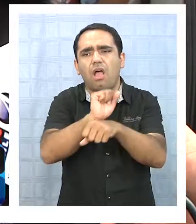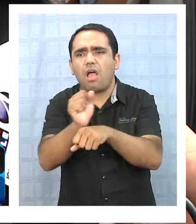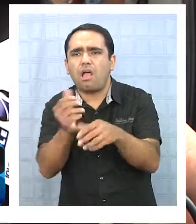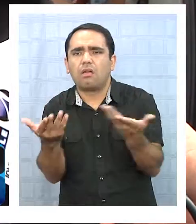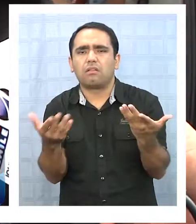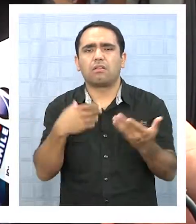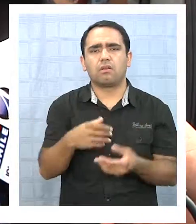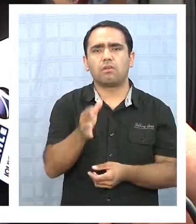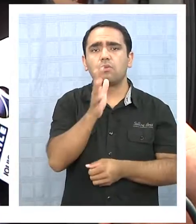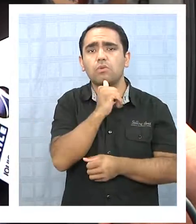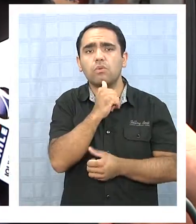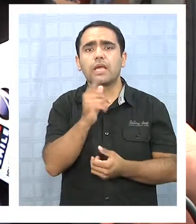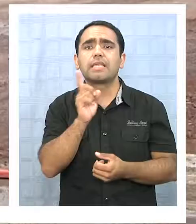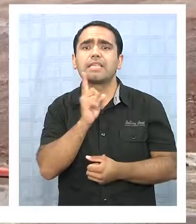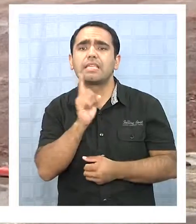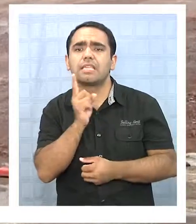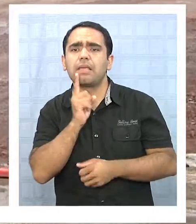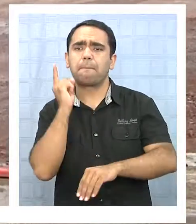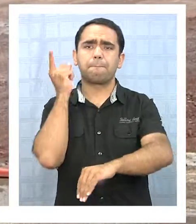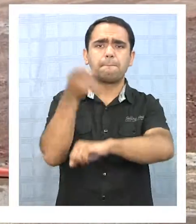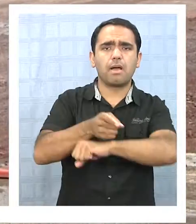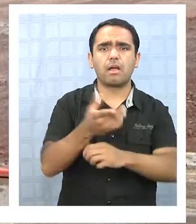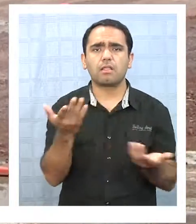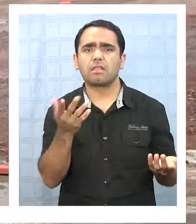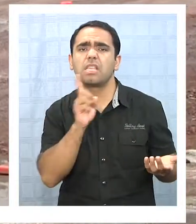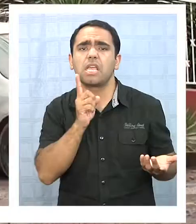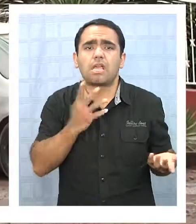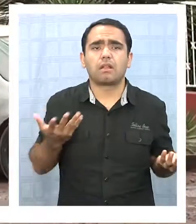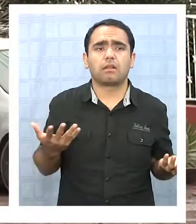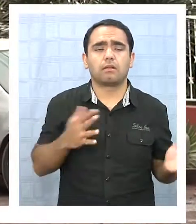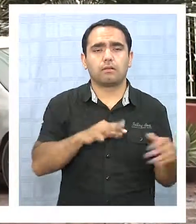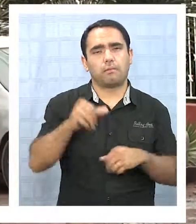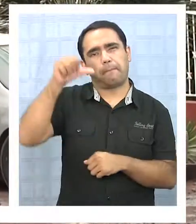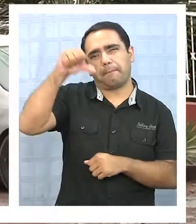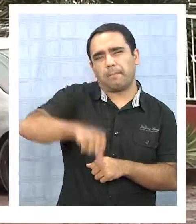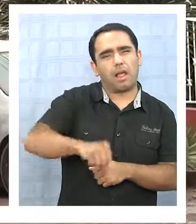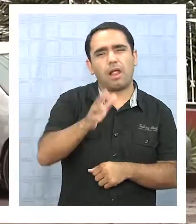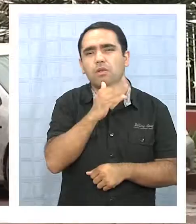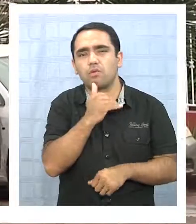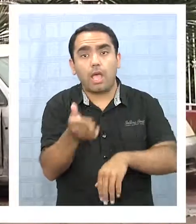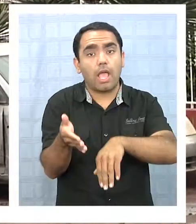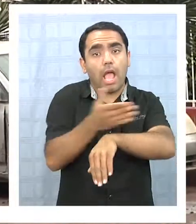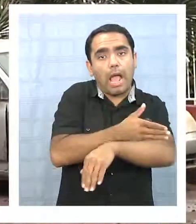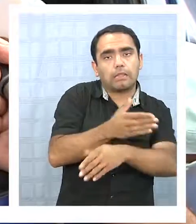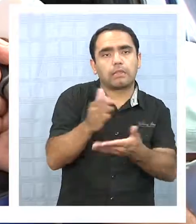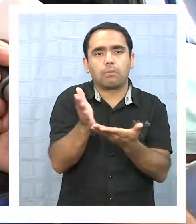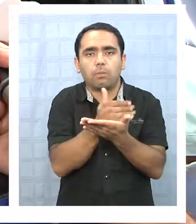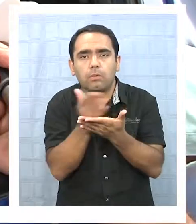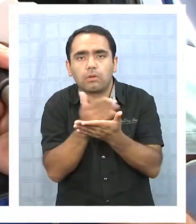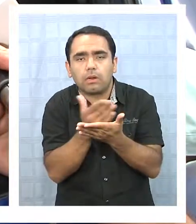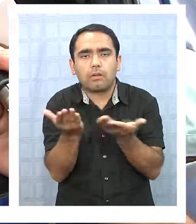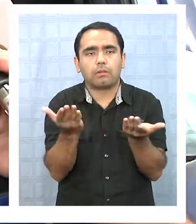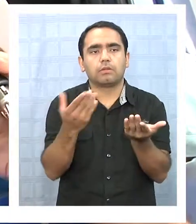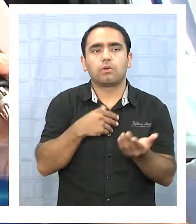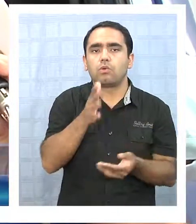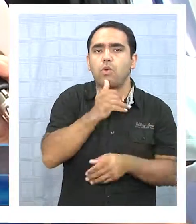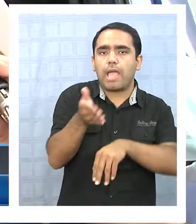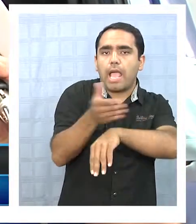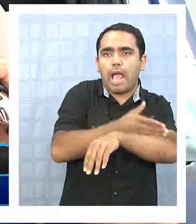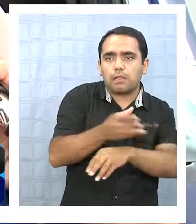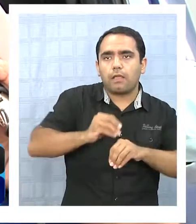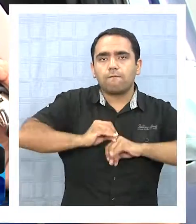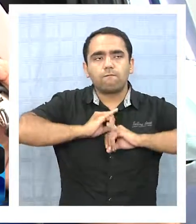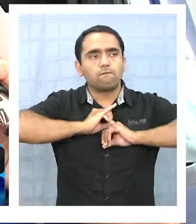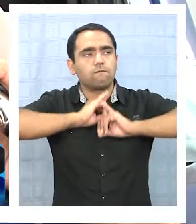autoridad que le ponga el gato a esta cuestión. Malísimo porque no hay un programación, porque llegan cortas en la calle y no hay una información, no hay